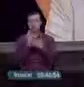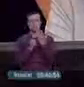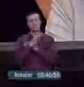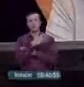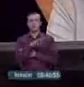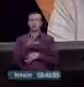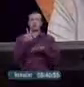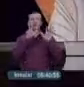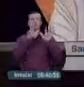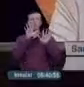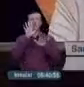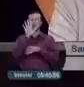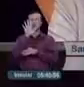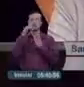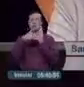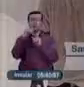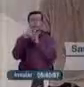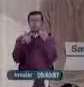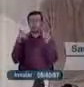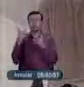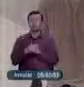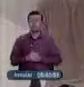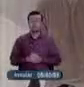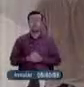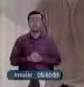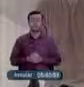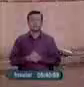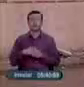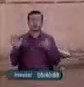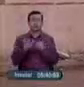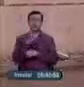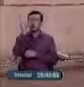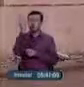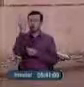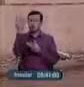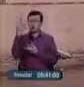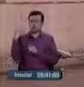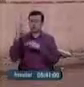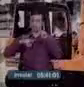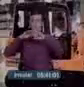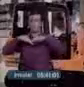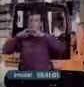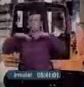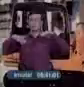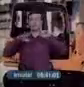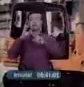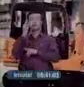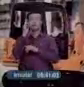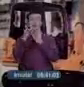alrededor de 85.000 personas afectadas. El costo provisional de la reconstrucción de las zonas afectadas por el terremoto del 16 de